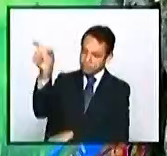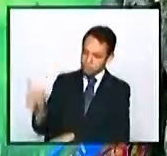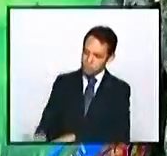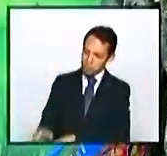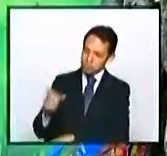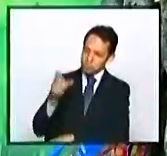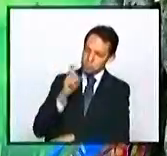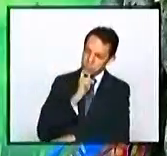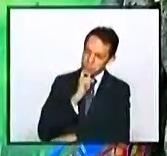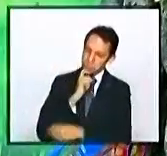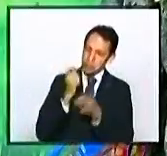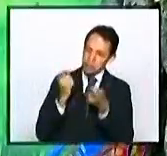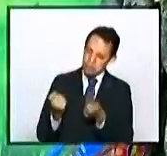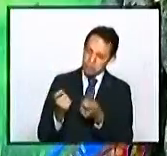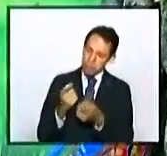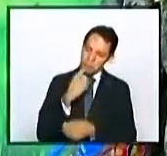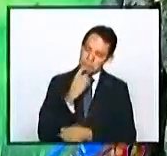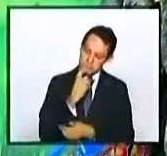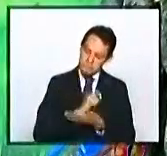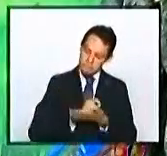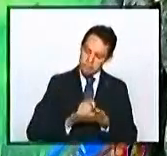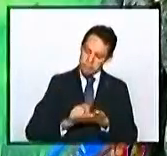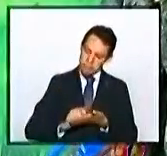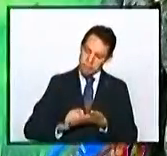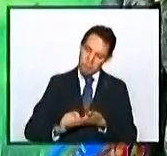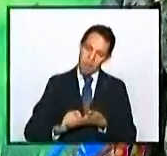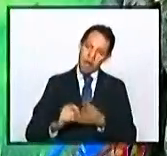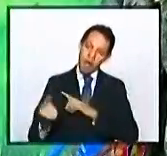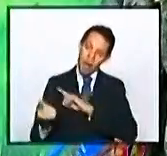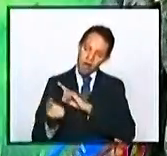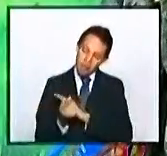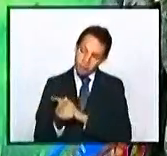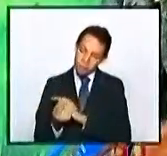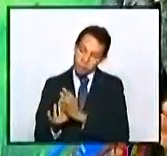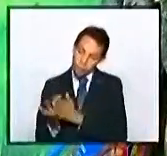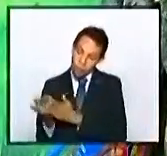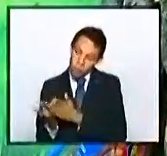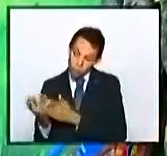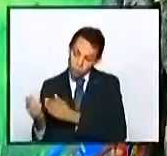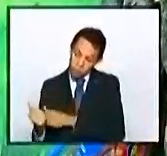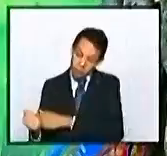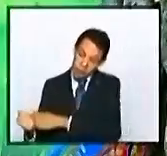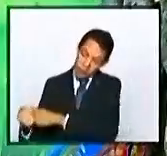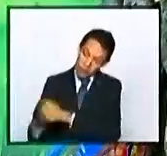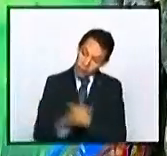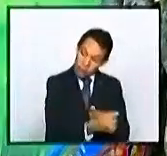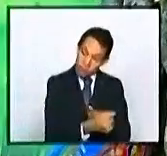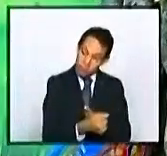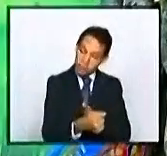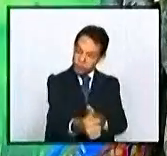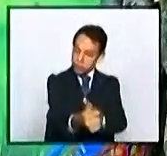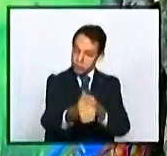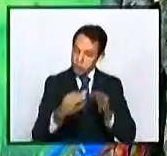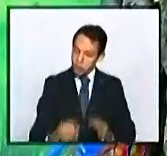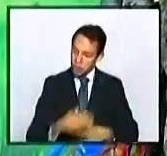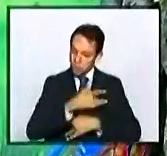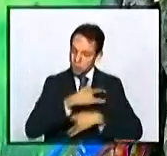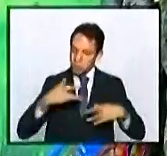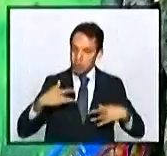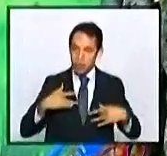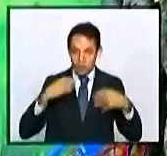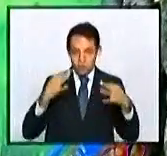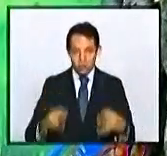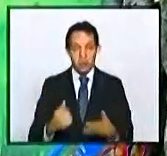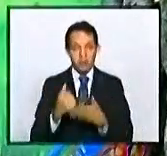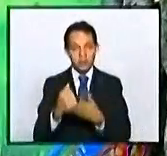esos aspectos para reencontrar, para redireccionar el proceso de la salud y de la